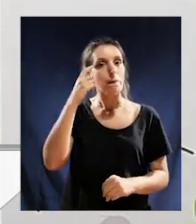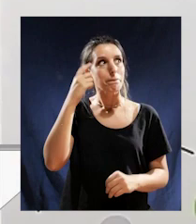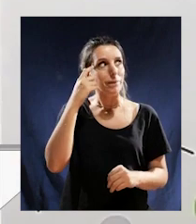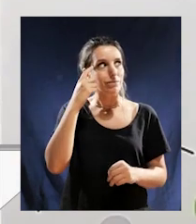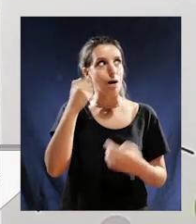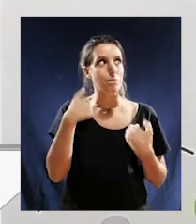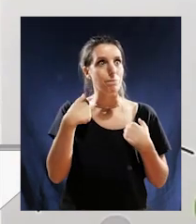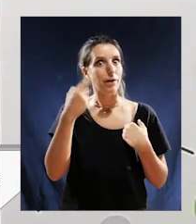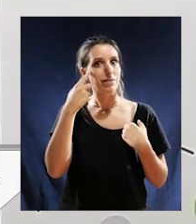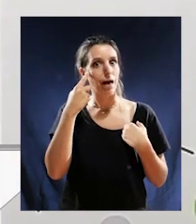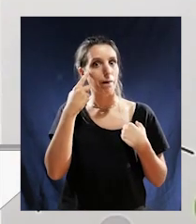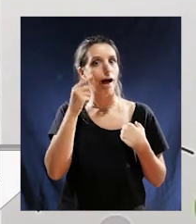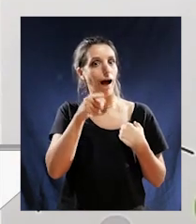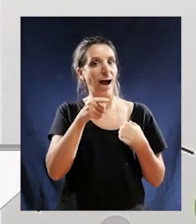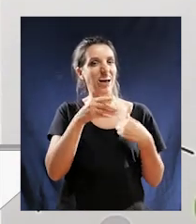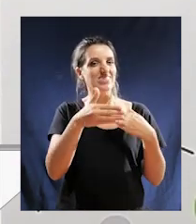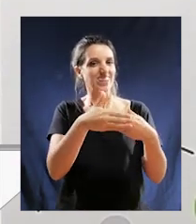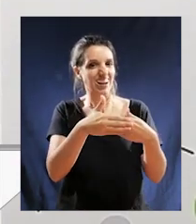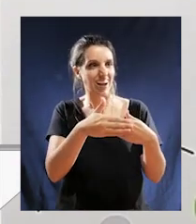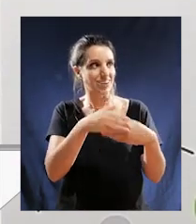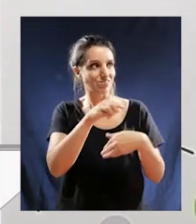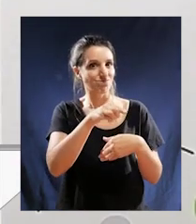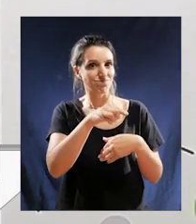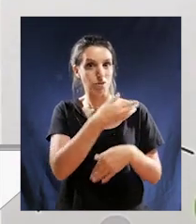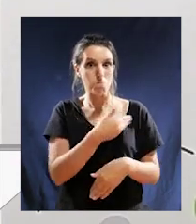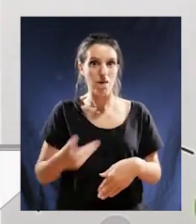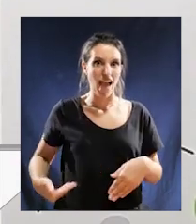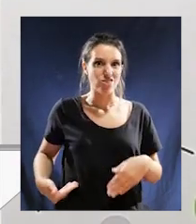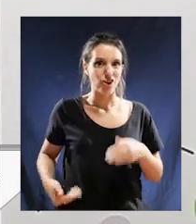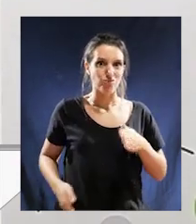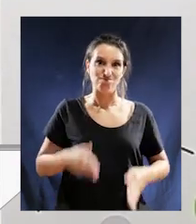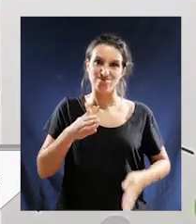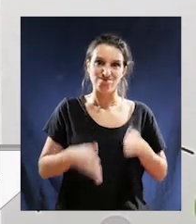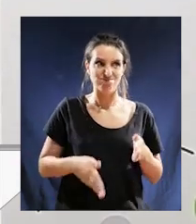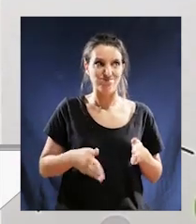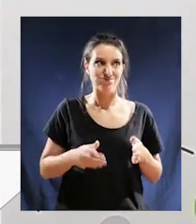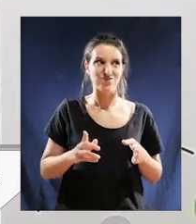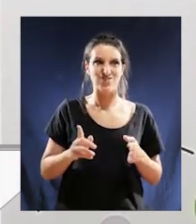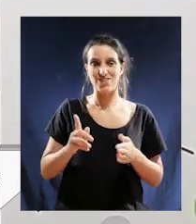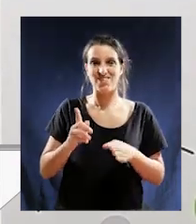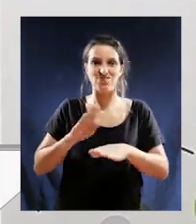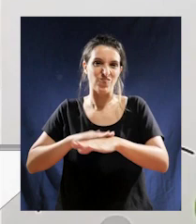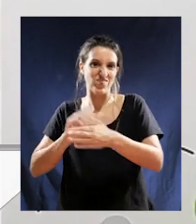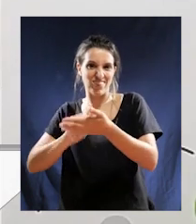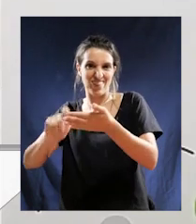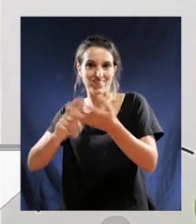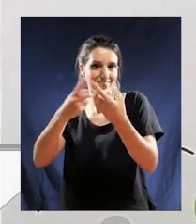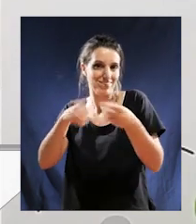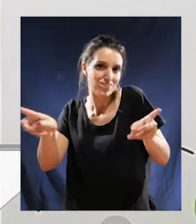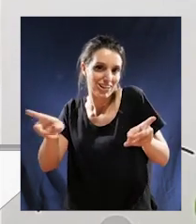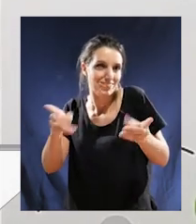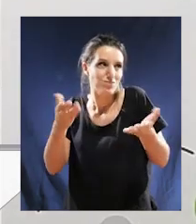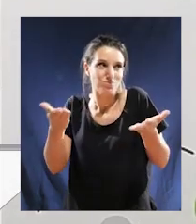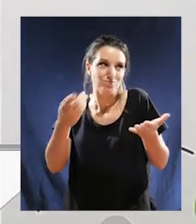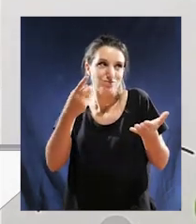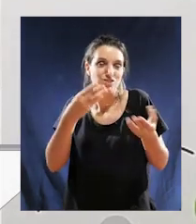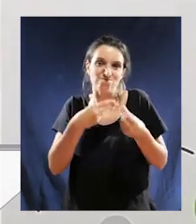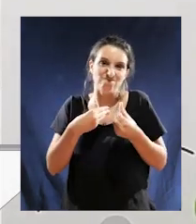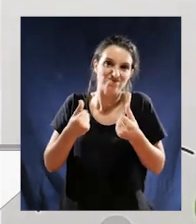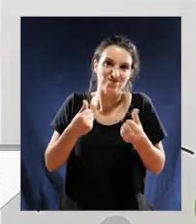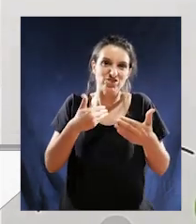ciencia ficción que la escena más conocida de los deberes y la verdad es que sí y